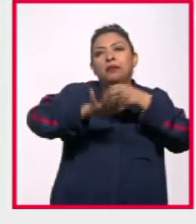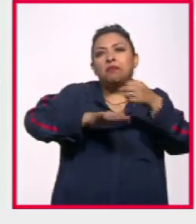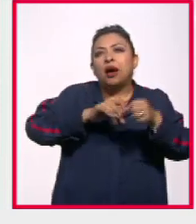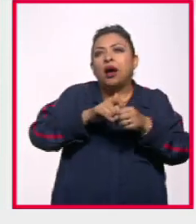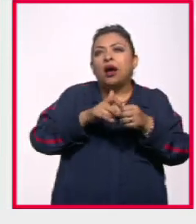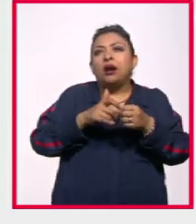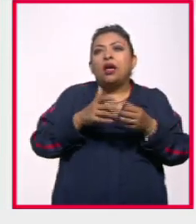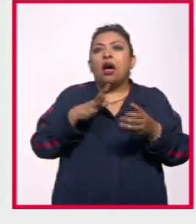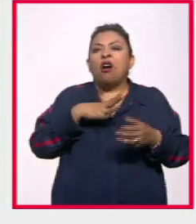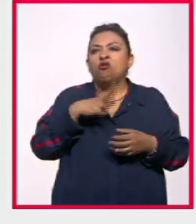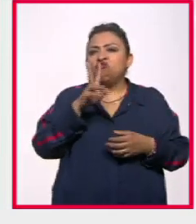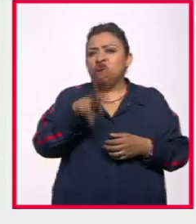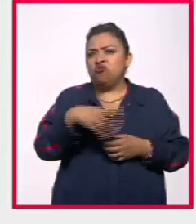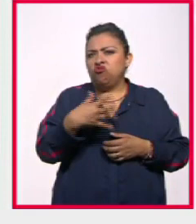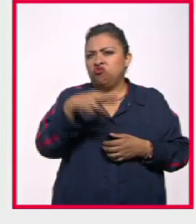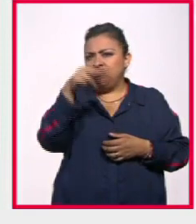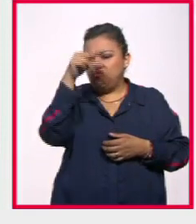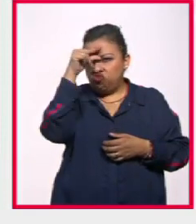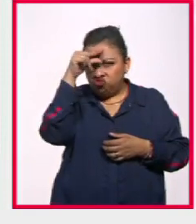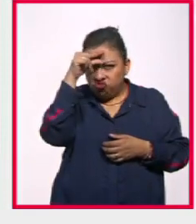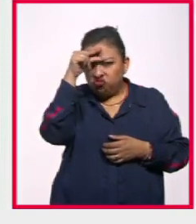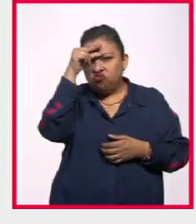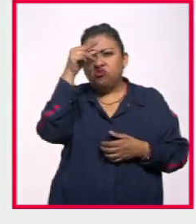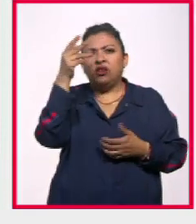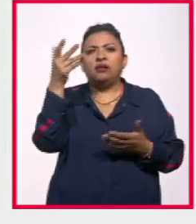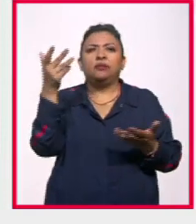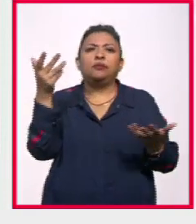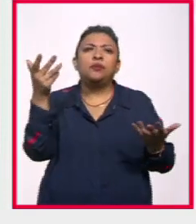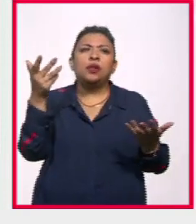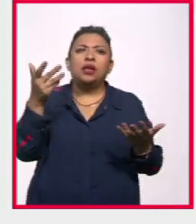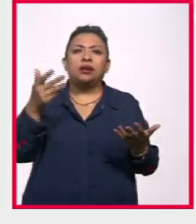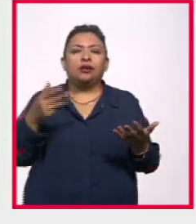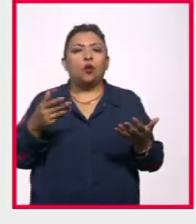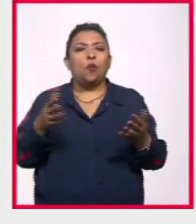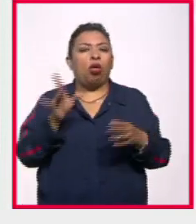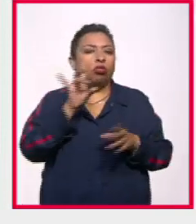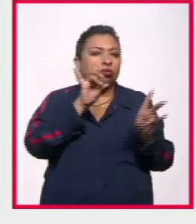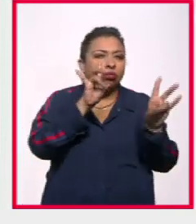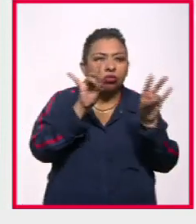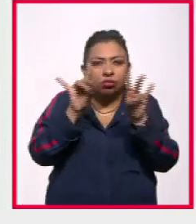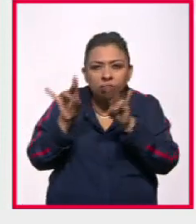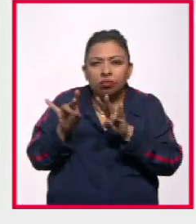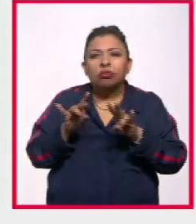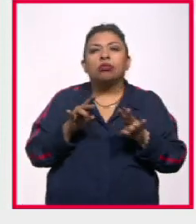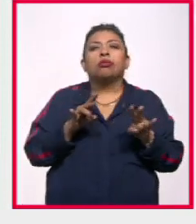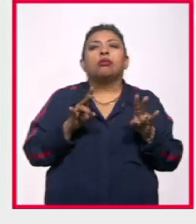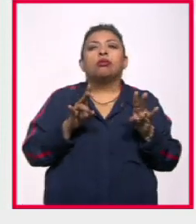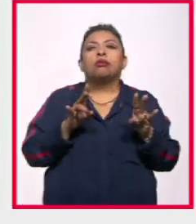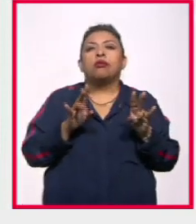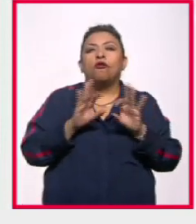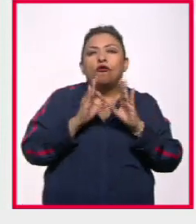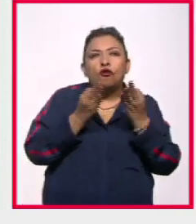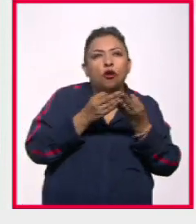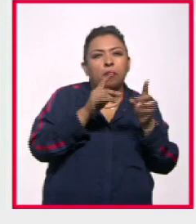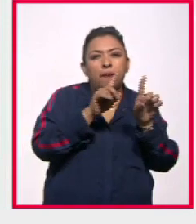de inteligencia, de vivacidad, de